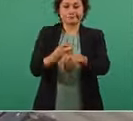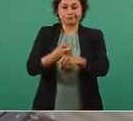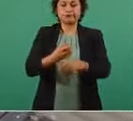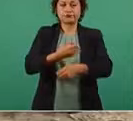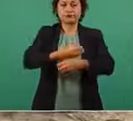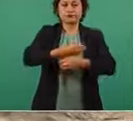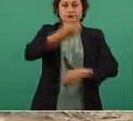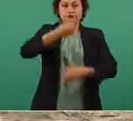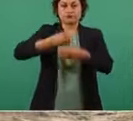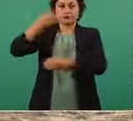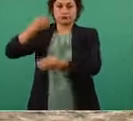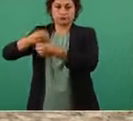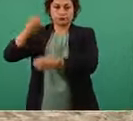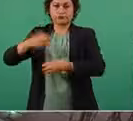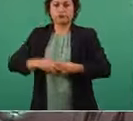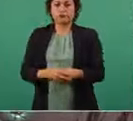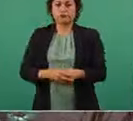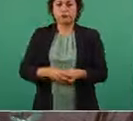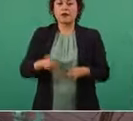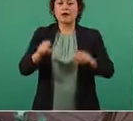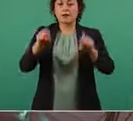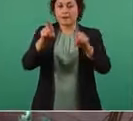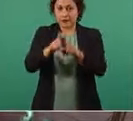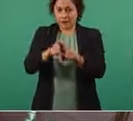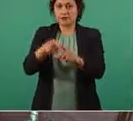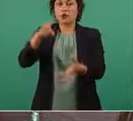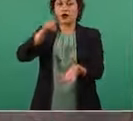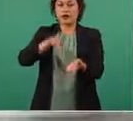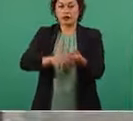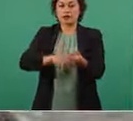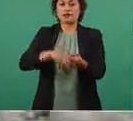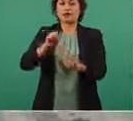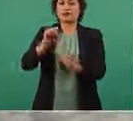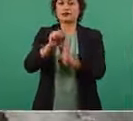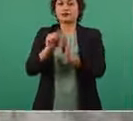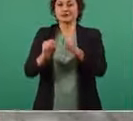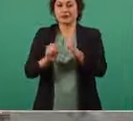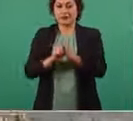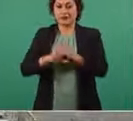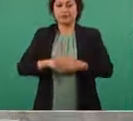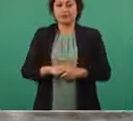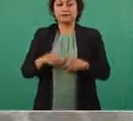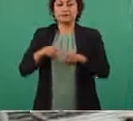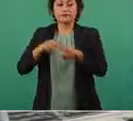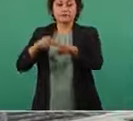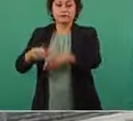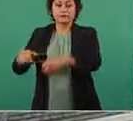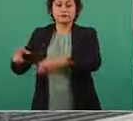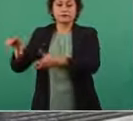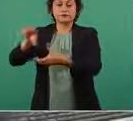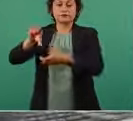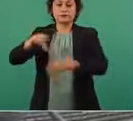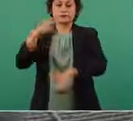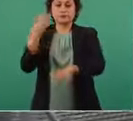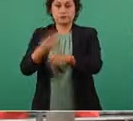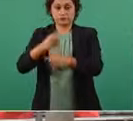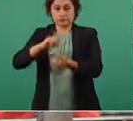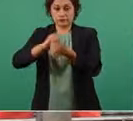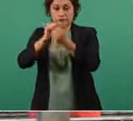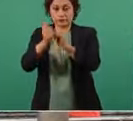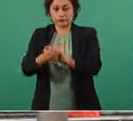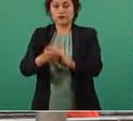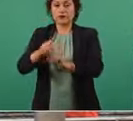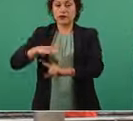torres de vacío. Al mismo tiempo se colocan los sistemas enterrados. Continúa el colado de zapata para los racks de tuberías en las